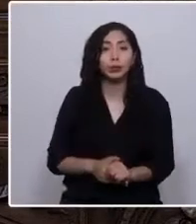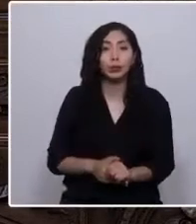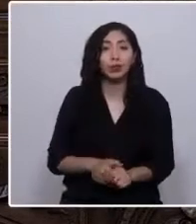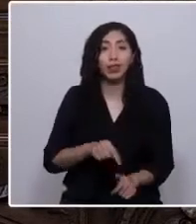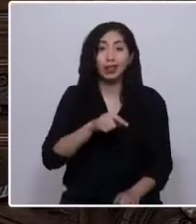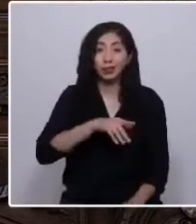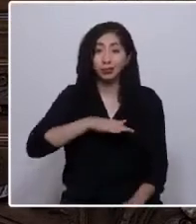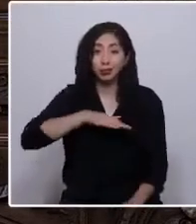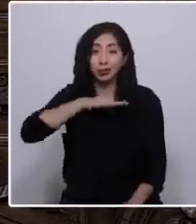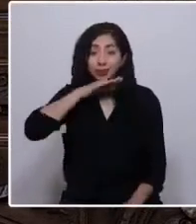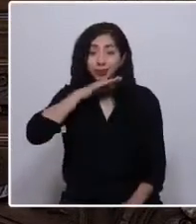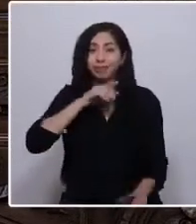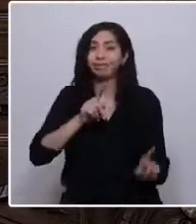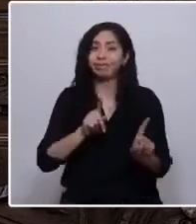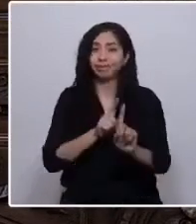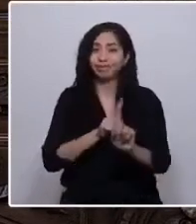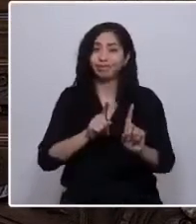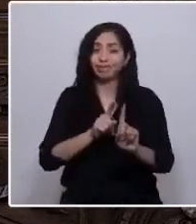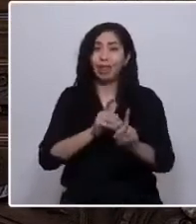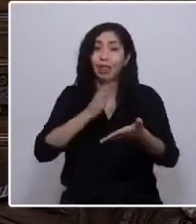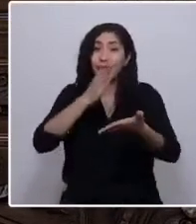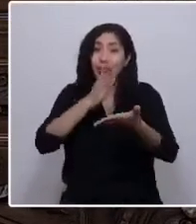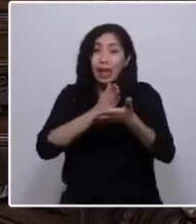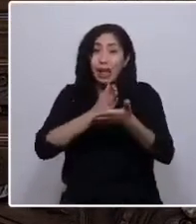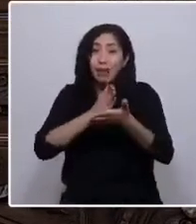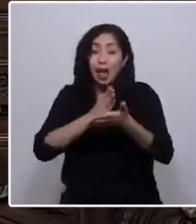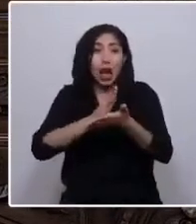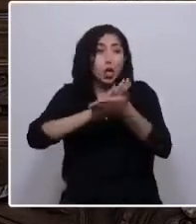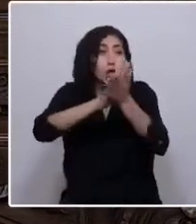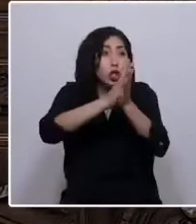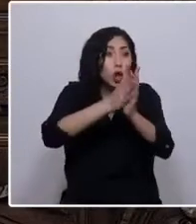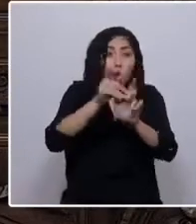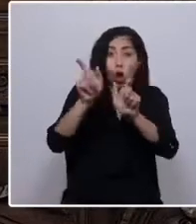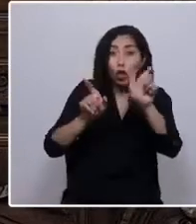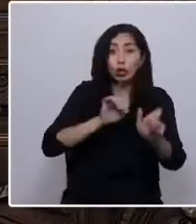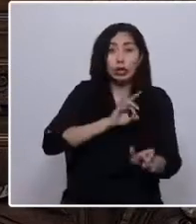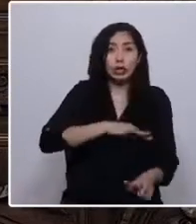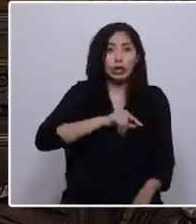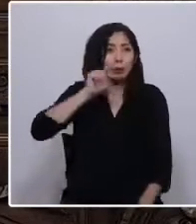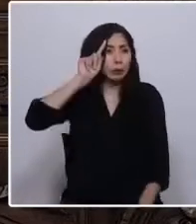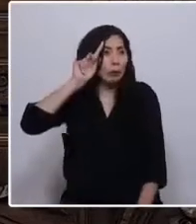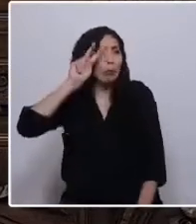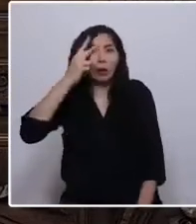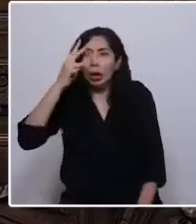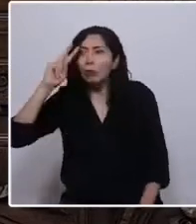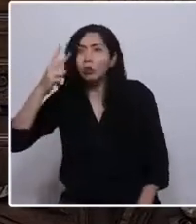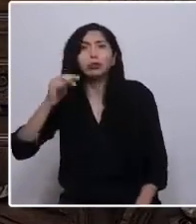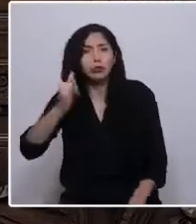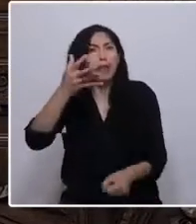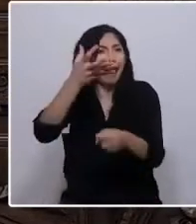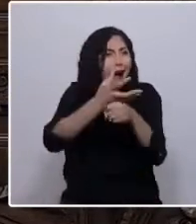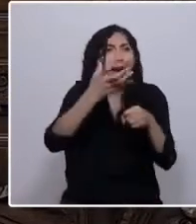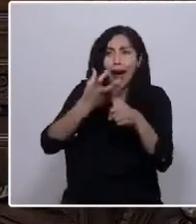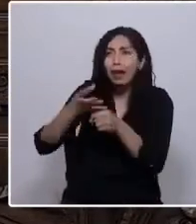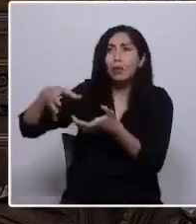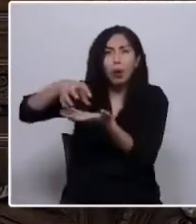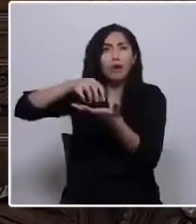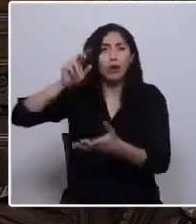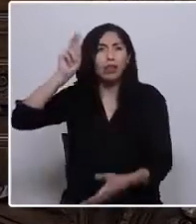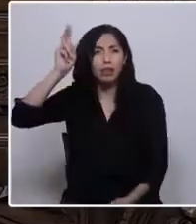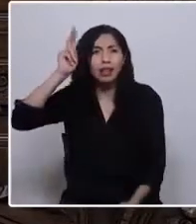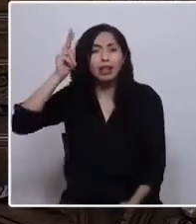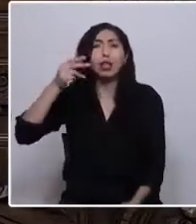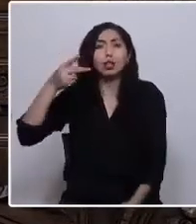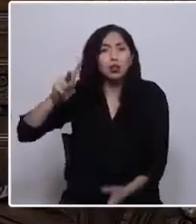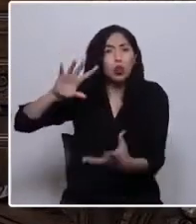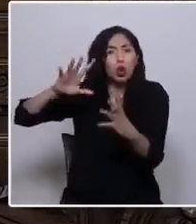suficiente. Había que convencer a todo Chile que los pueblos indígenas existen y que con sus cosmovisiones